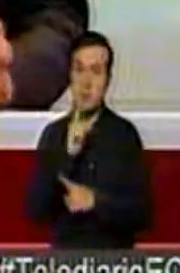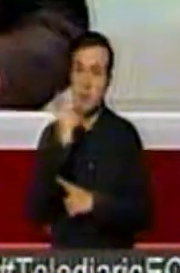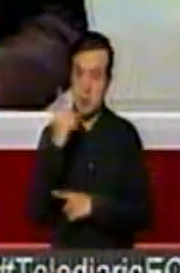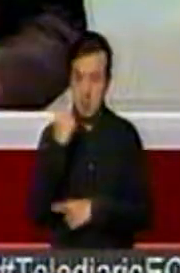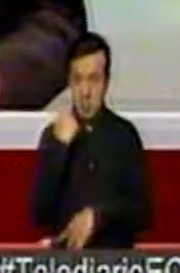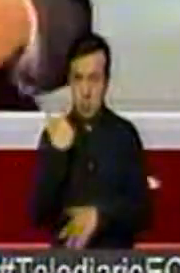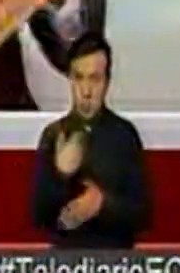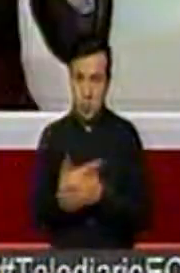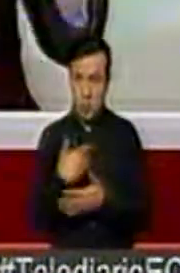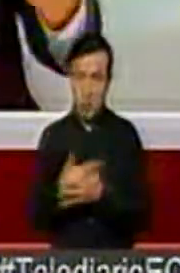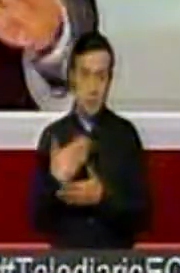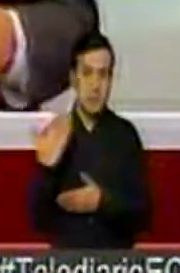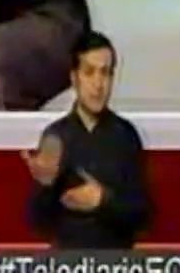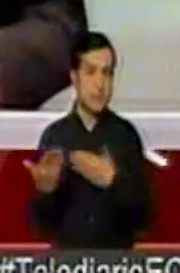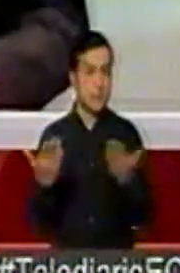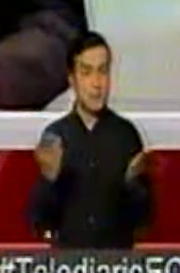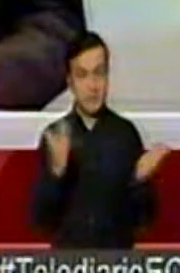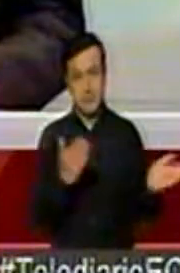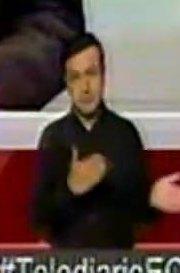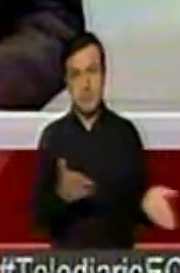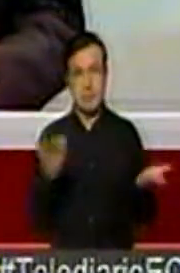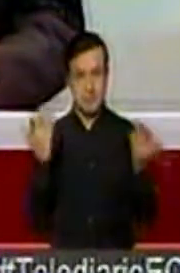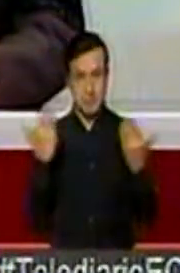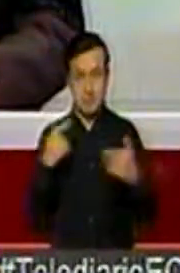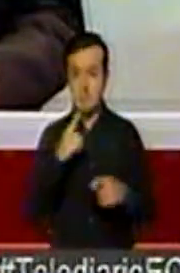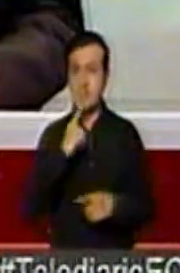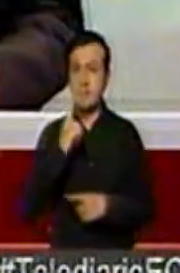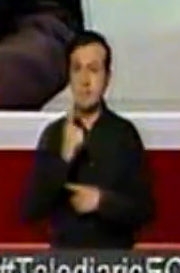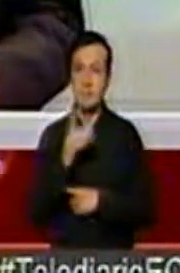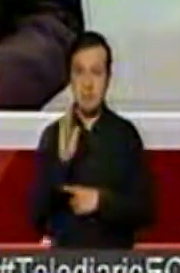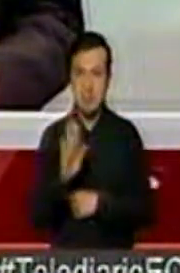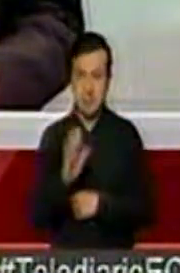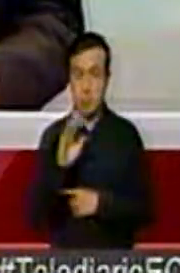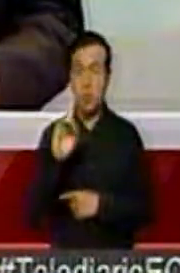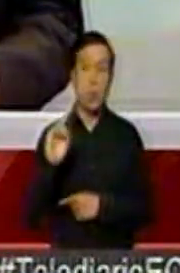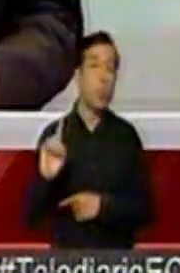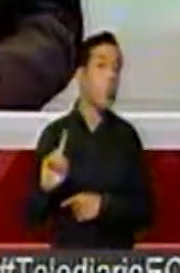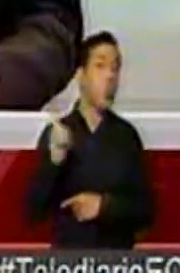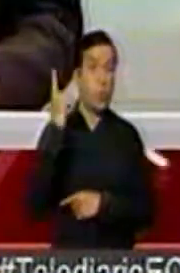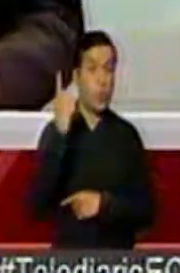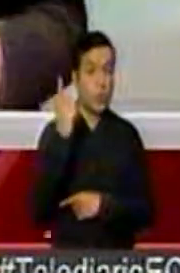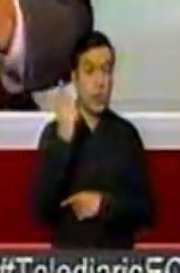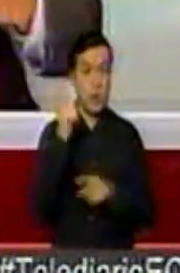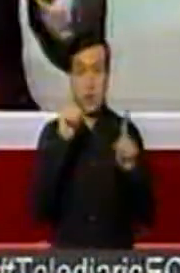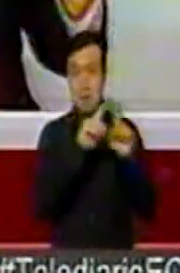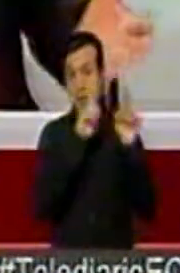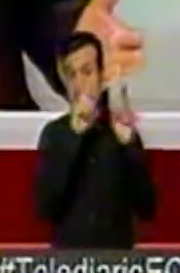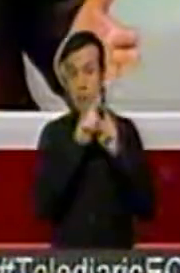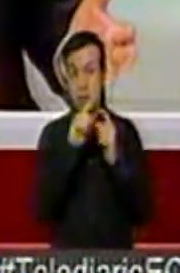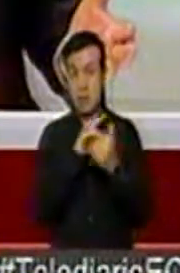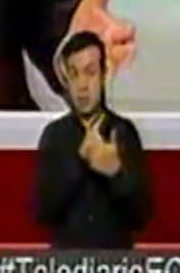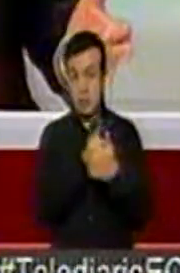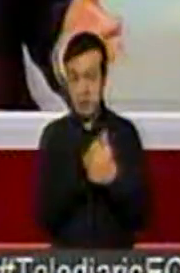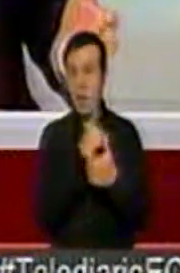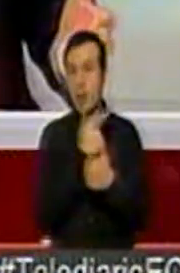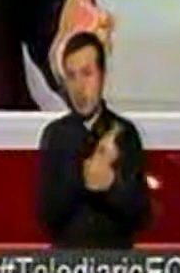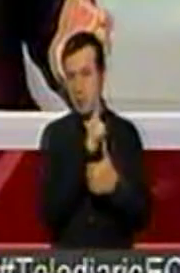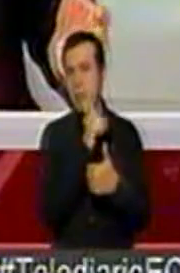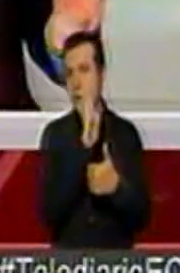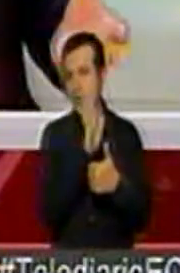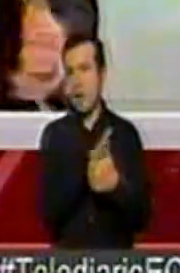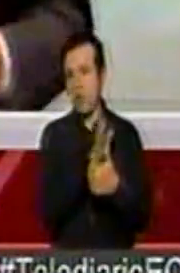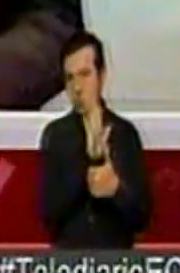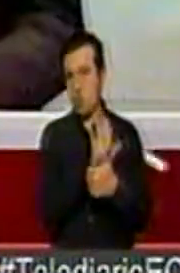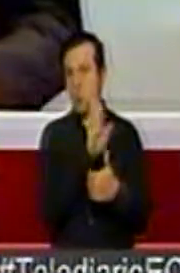pruebas de descargo y por eso se ha logrado ya que una de las cinco empresas se suspenda